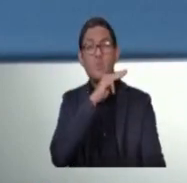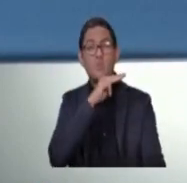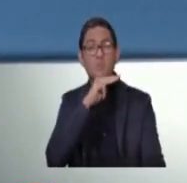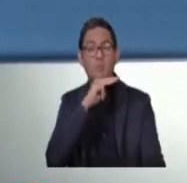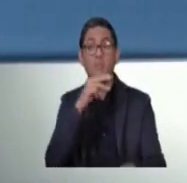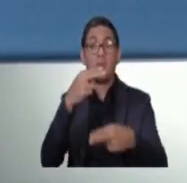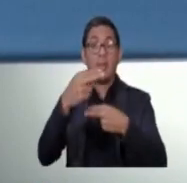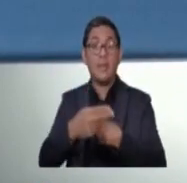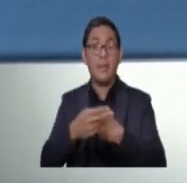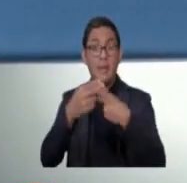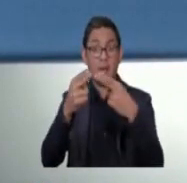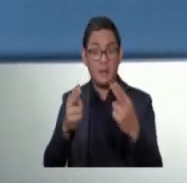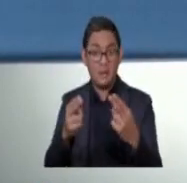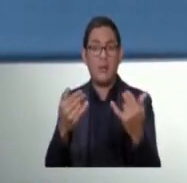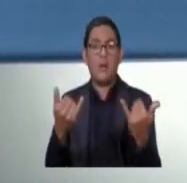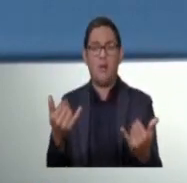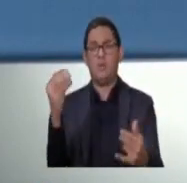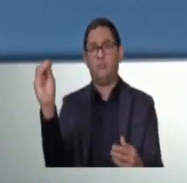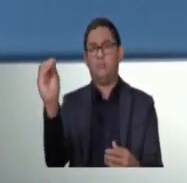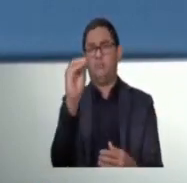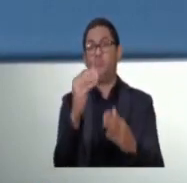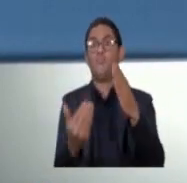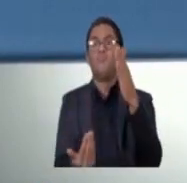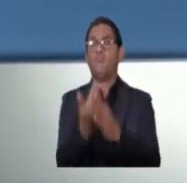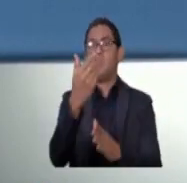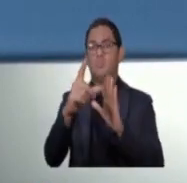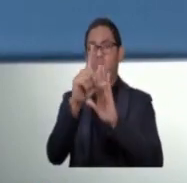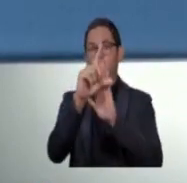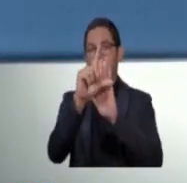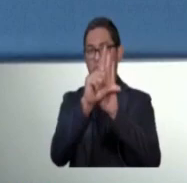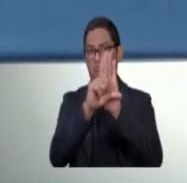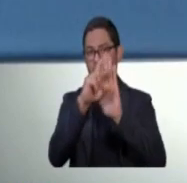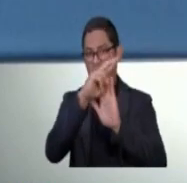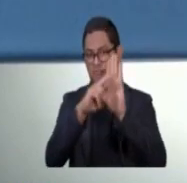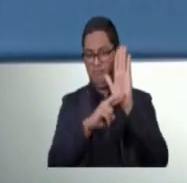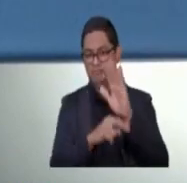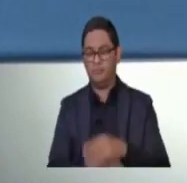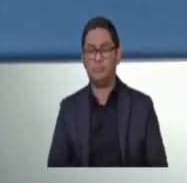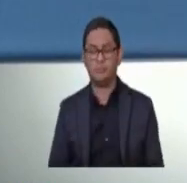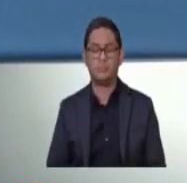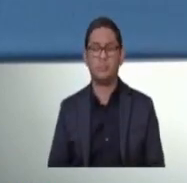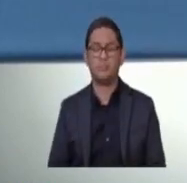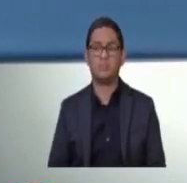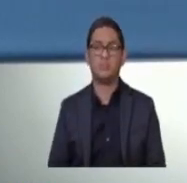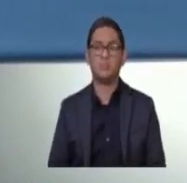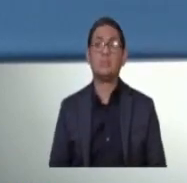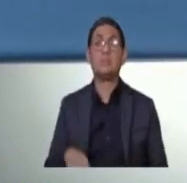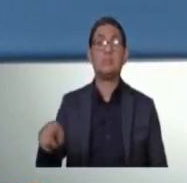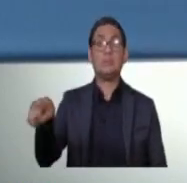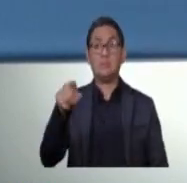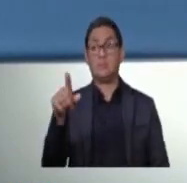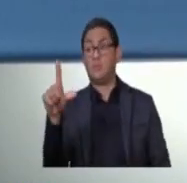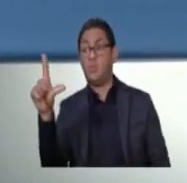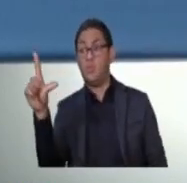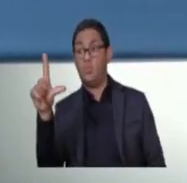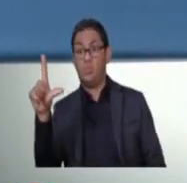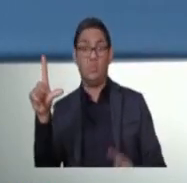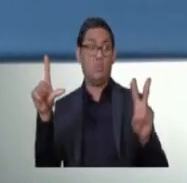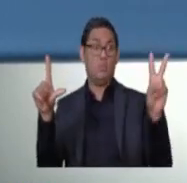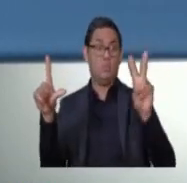regirán las siguientes medidas uno se levantará la cuarentena de lunes a